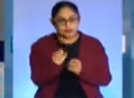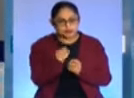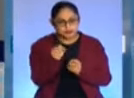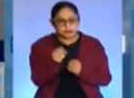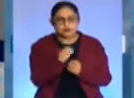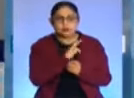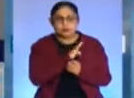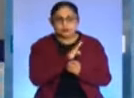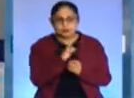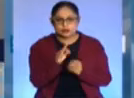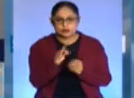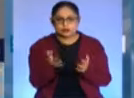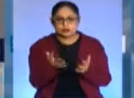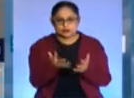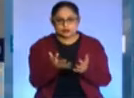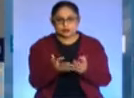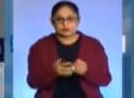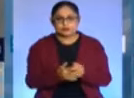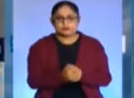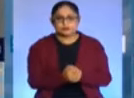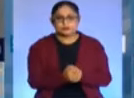va a modernizar.